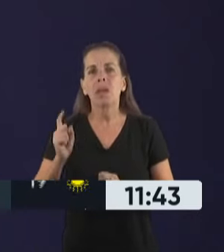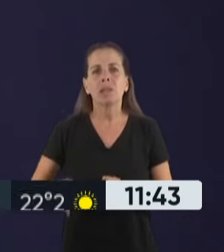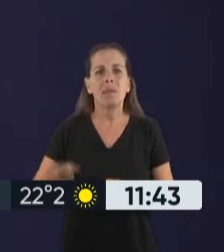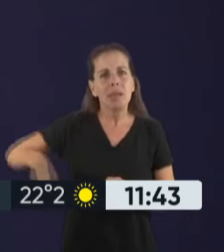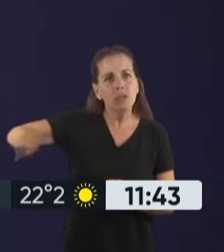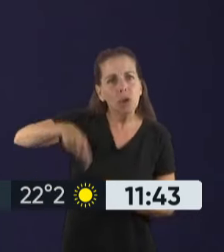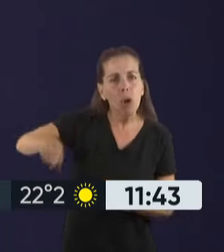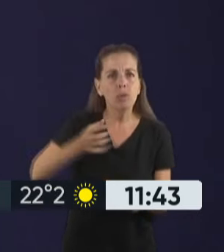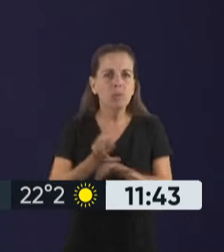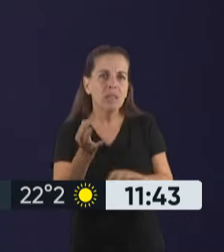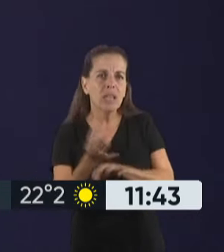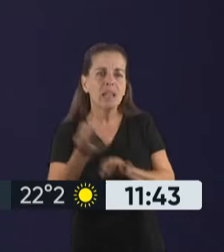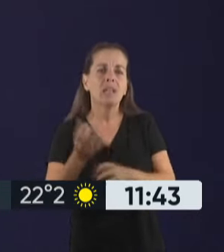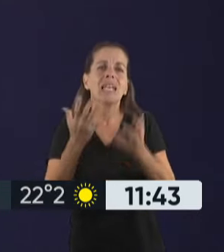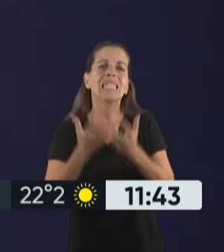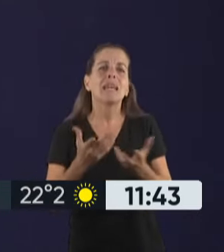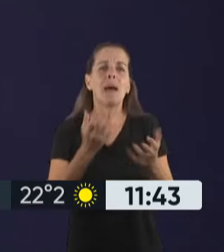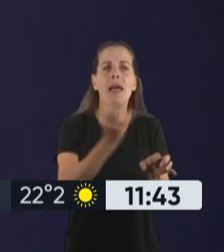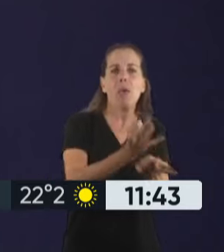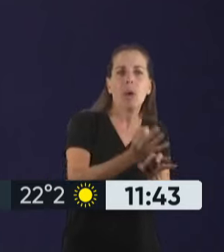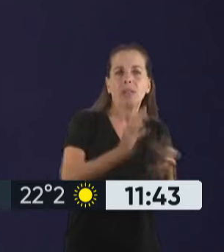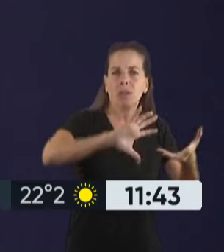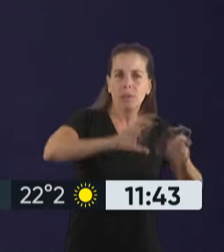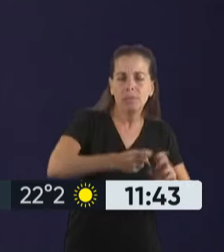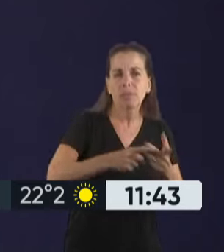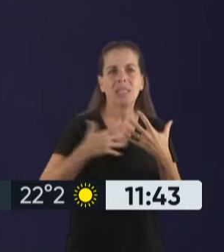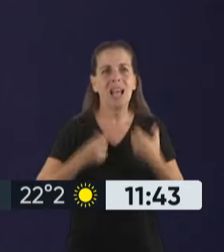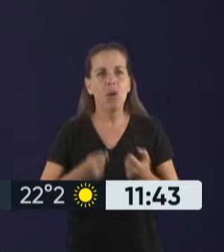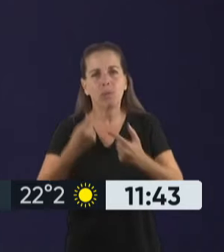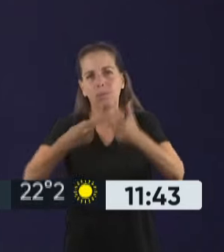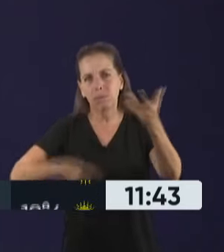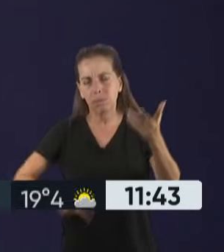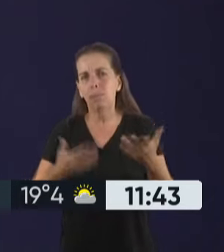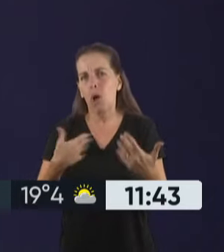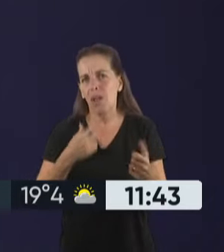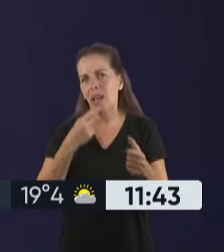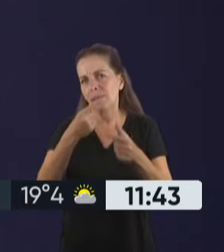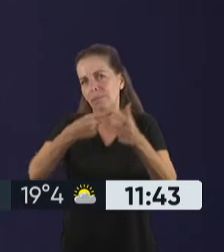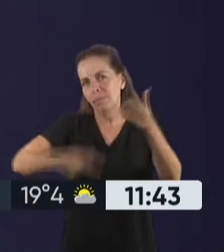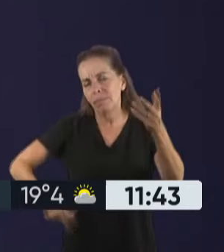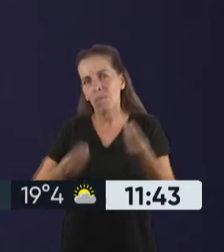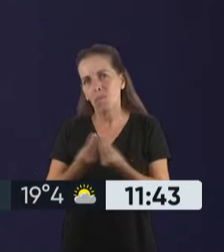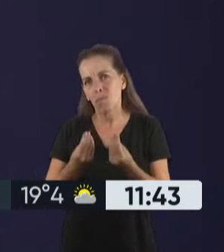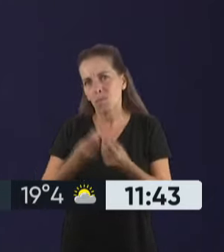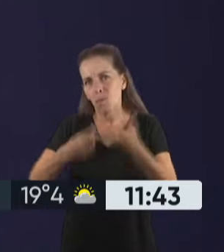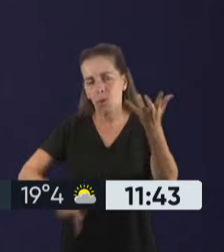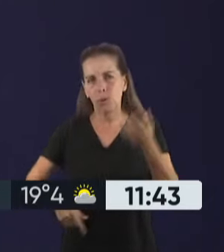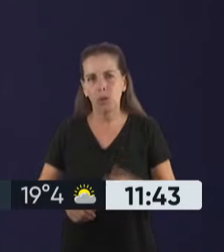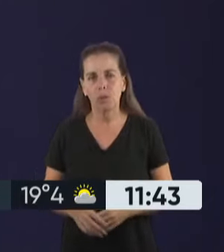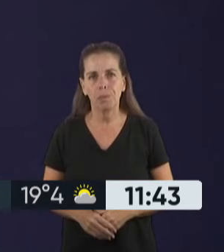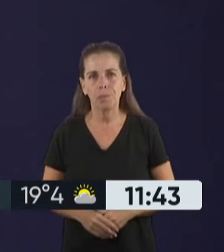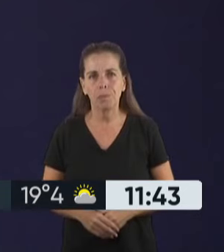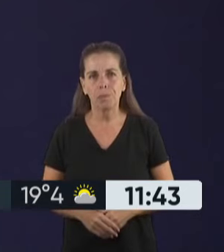el sistema educativo el sistema de salud y te podría seguir enumerando un montón de